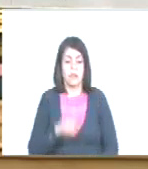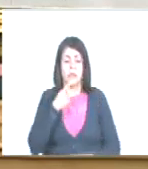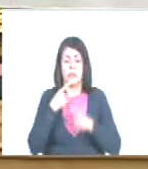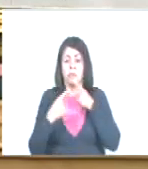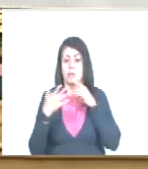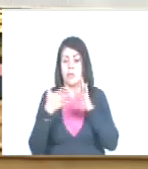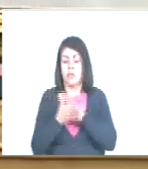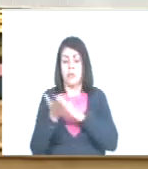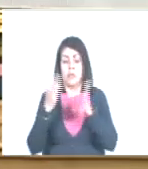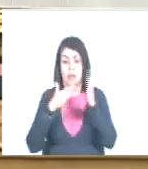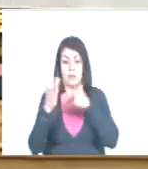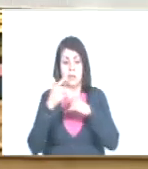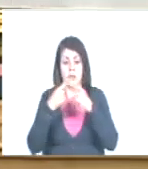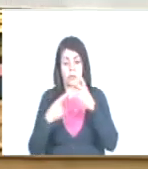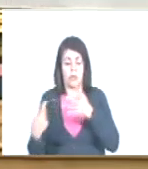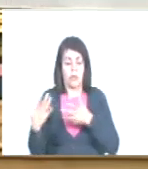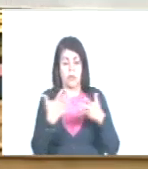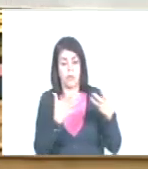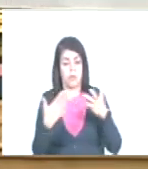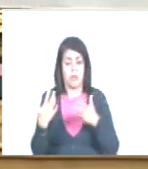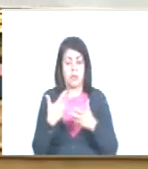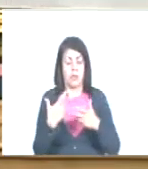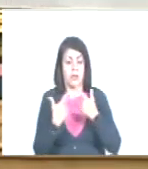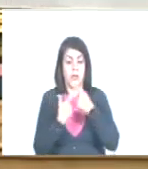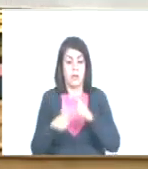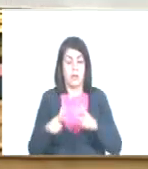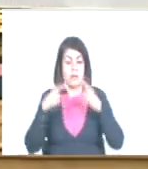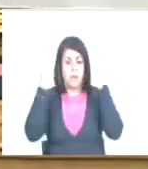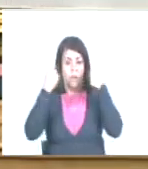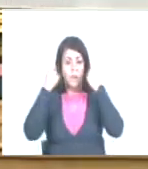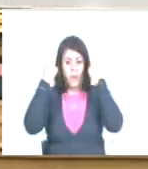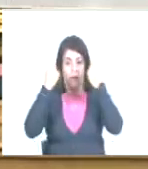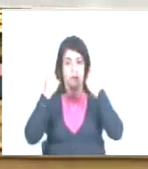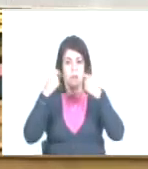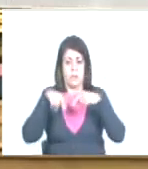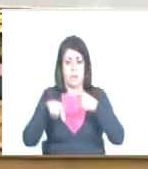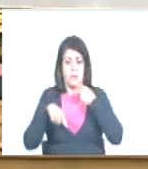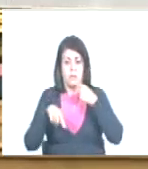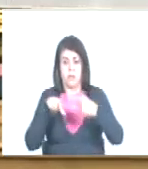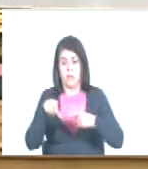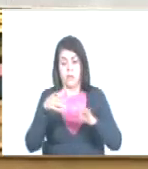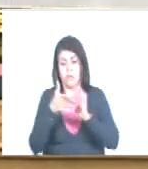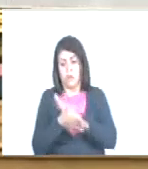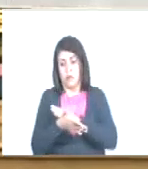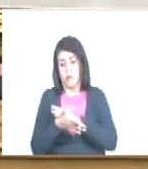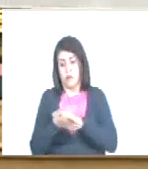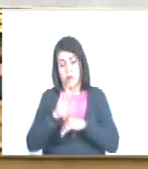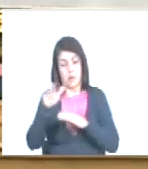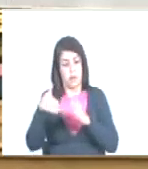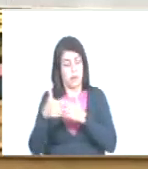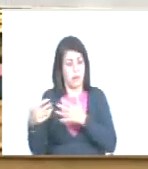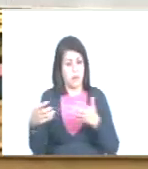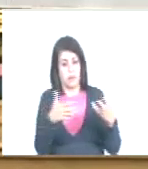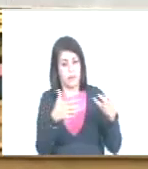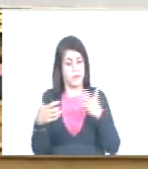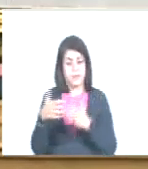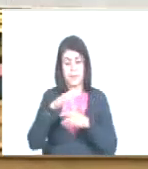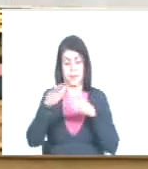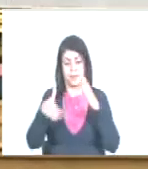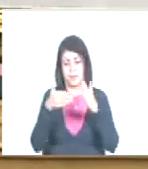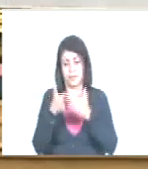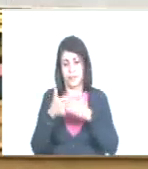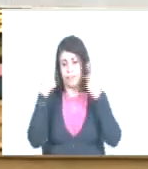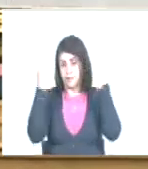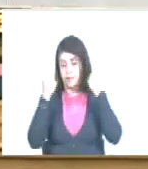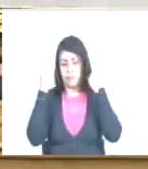diciéndonos, vendrán otras batallas, vendrán otras campañas. A él le decimos, en todas esas batallas, en todas